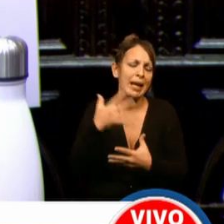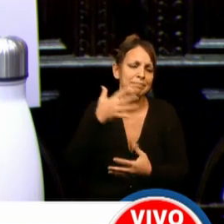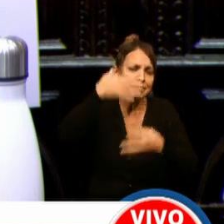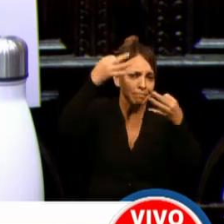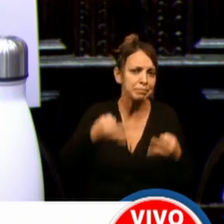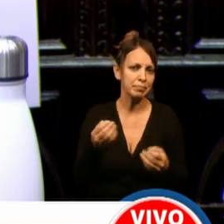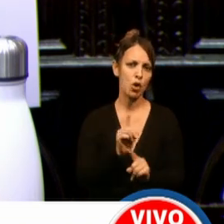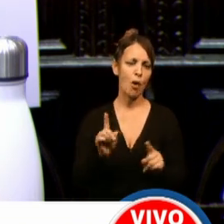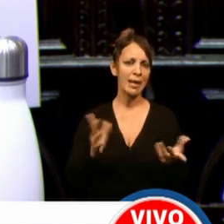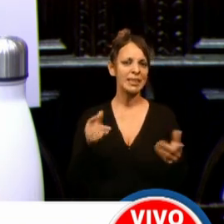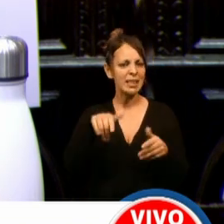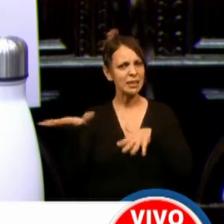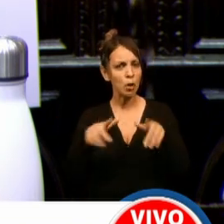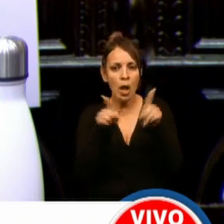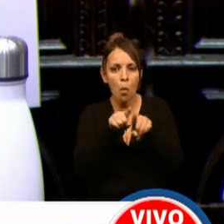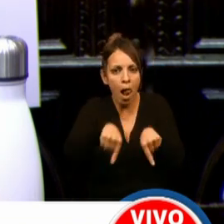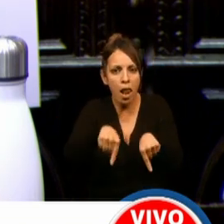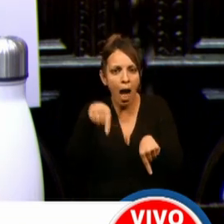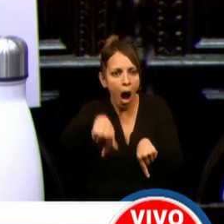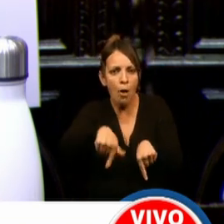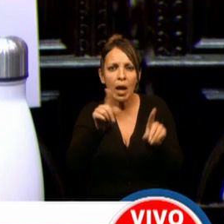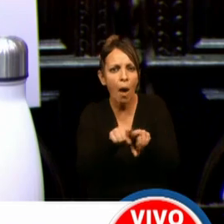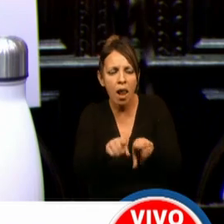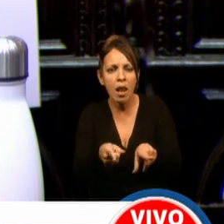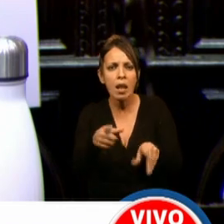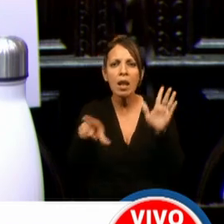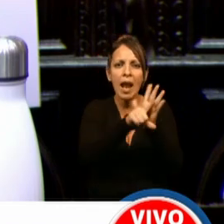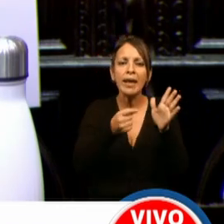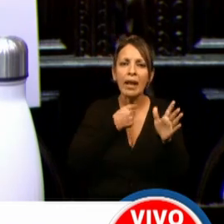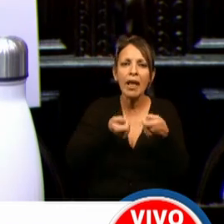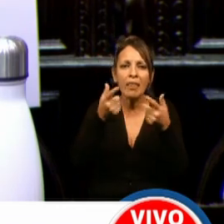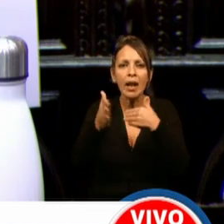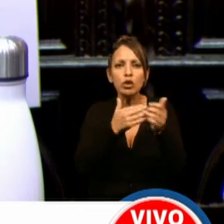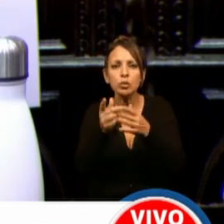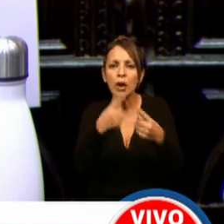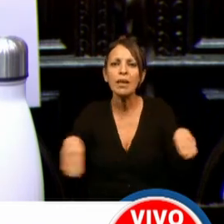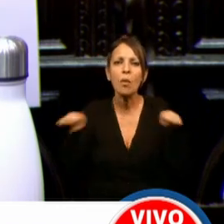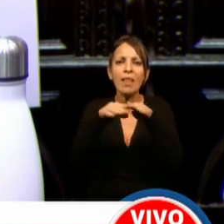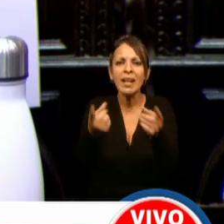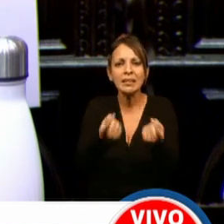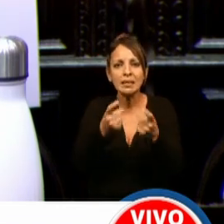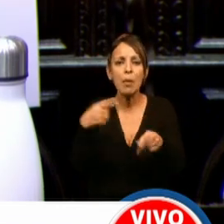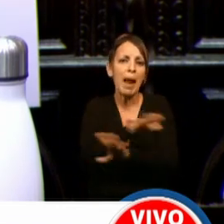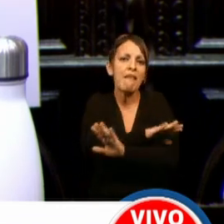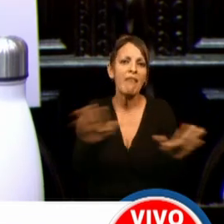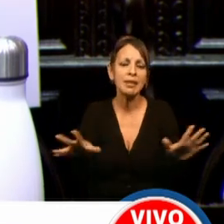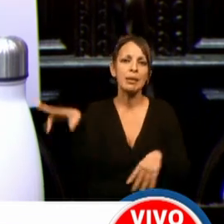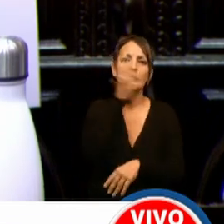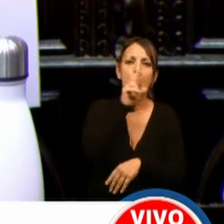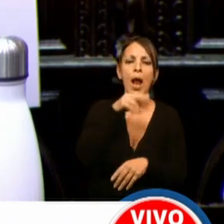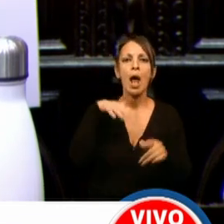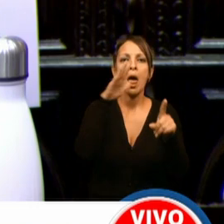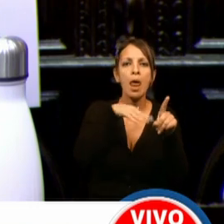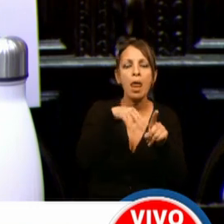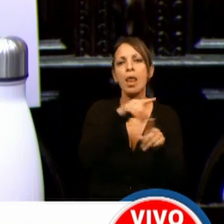vidas dignas y en esta situación sucede lo mismo esta ley lo que intenta construir es esa igualdad que necesitamos para que deje de haber mujeres que son